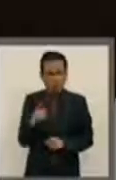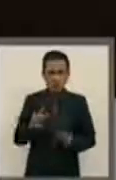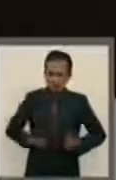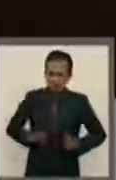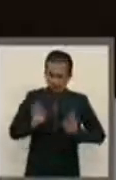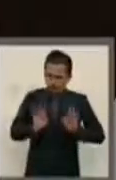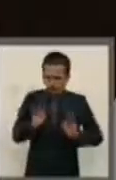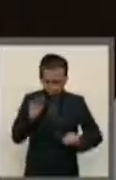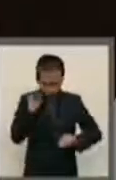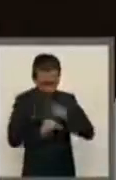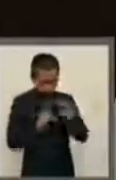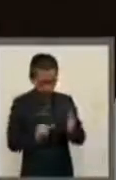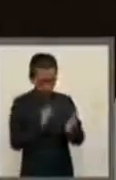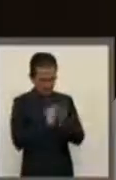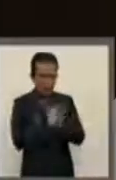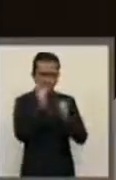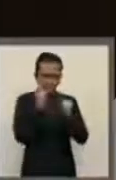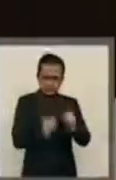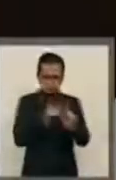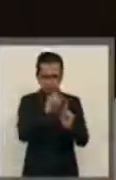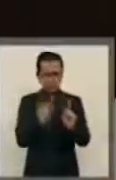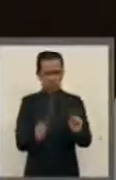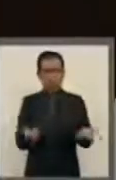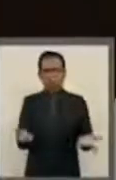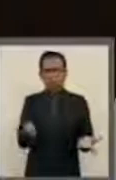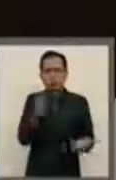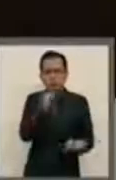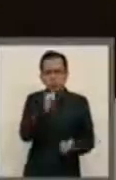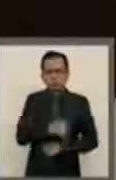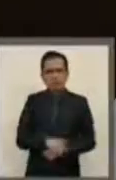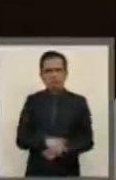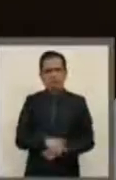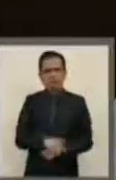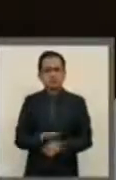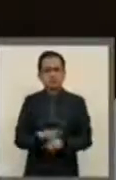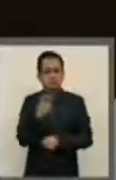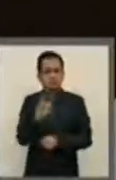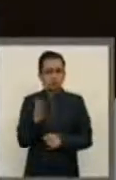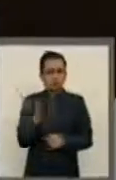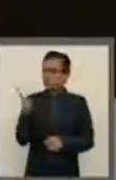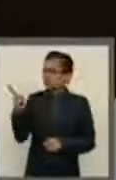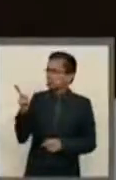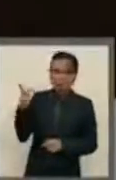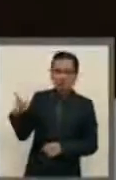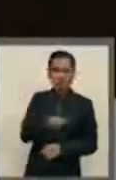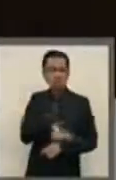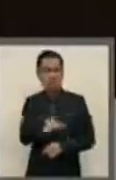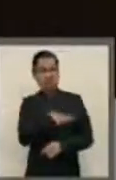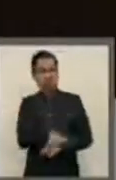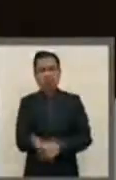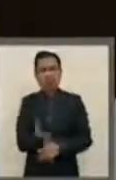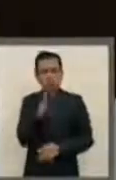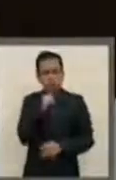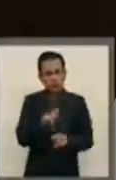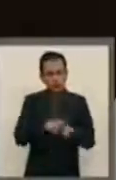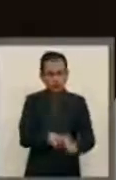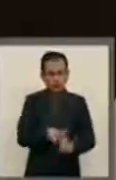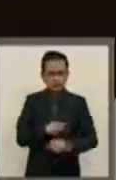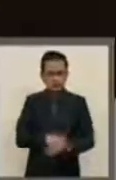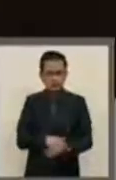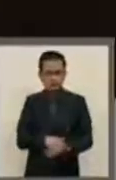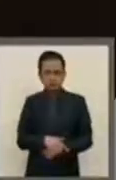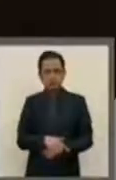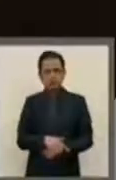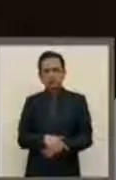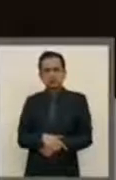Seguridad Interior. Por ello es imposible transitar ante tales negligencias. En materia de derechos